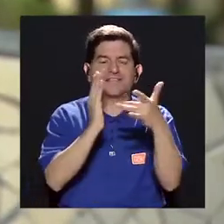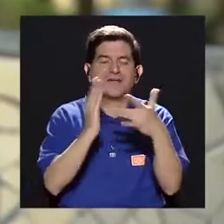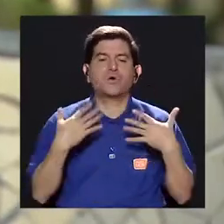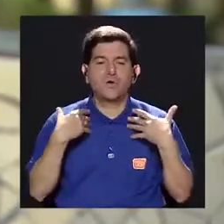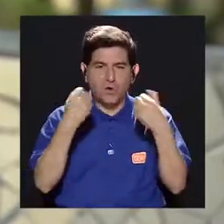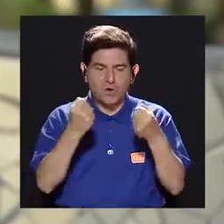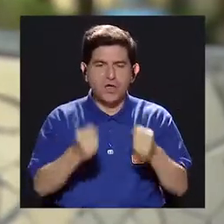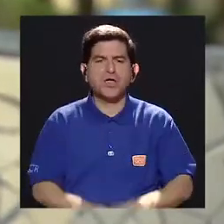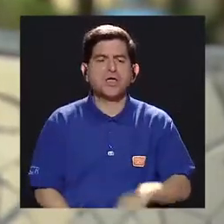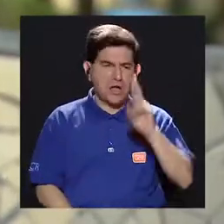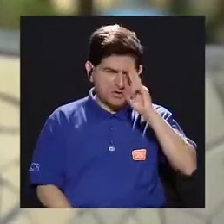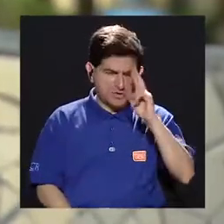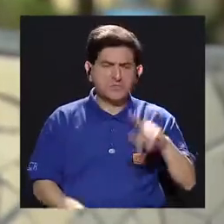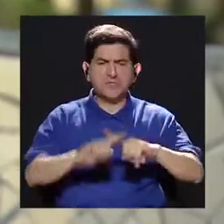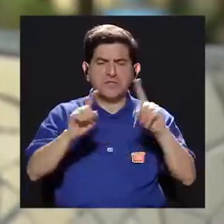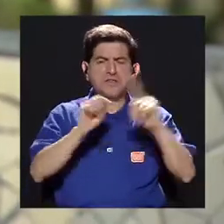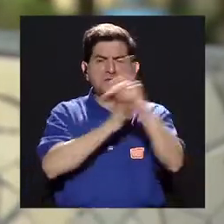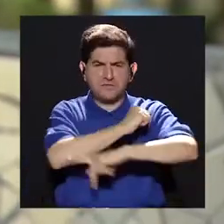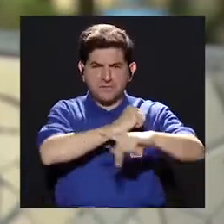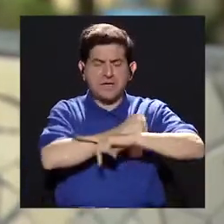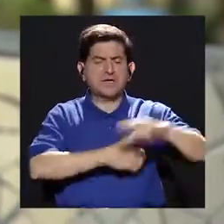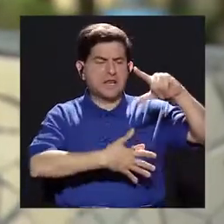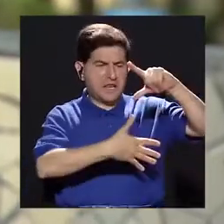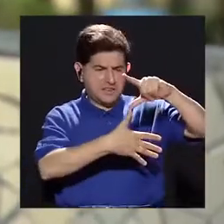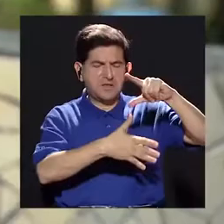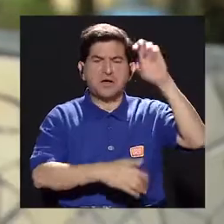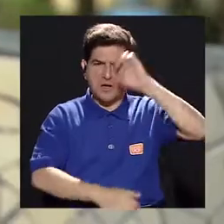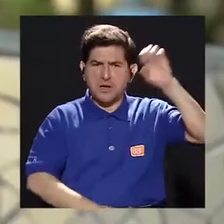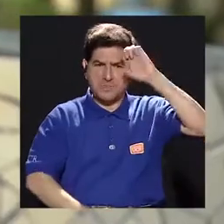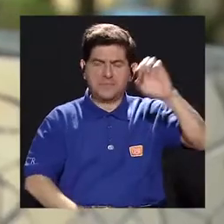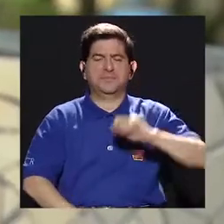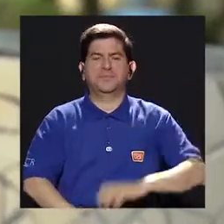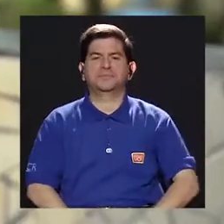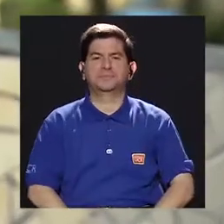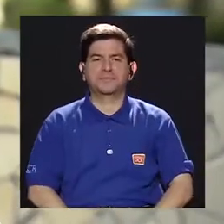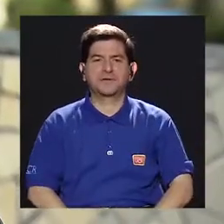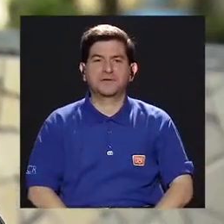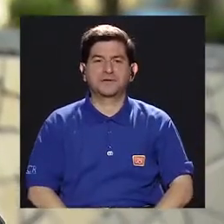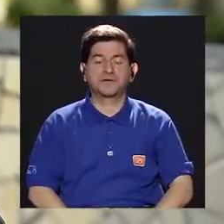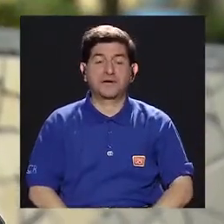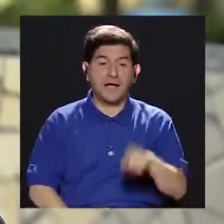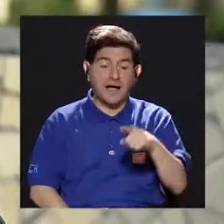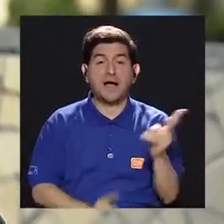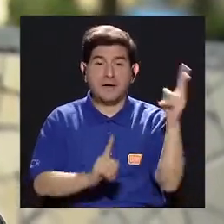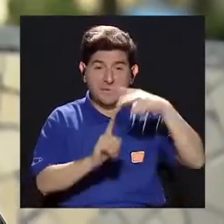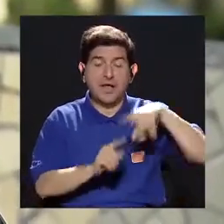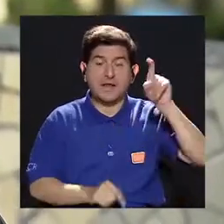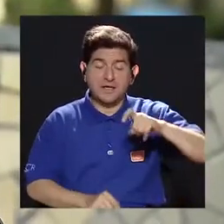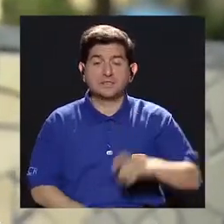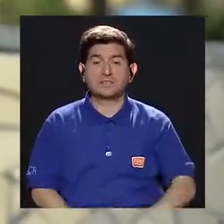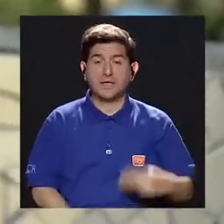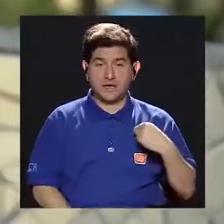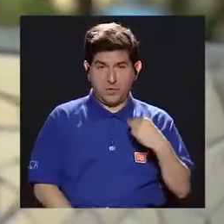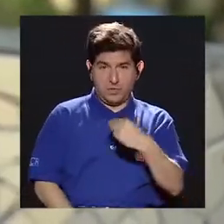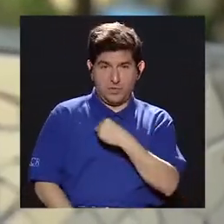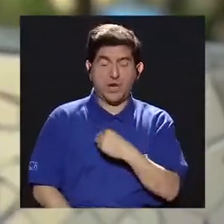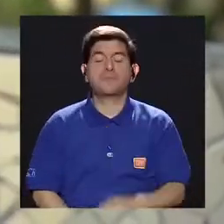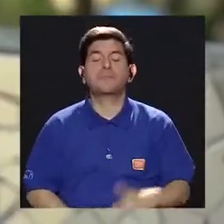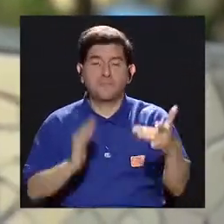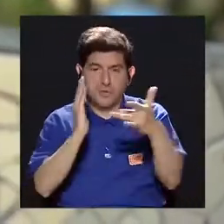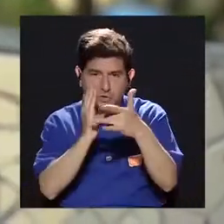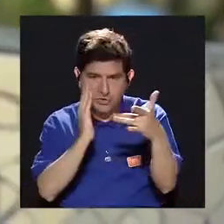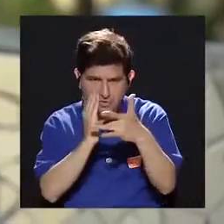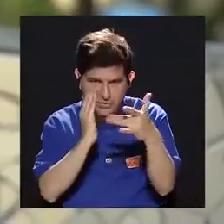salud reconocida en muchos países en Latinoamérica y en Europa y que para ejercerla hay que estar colegiado como tecnólogo